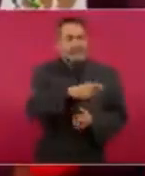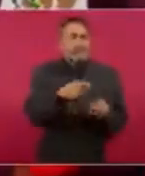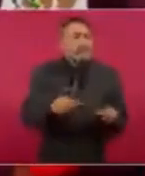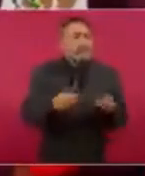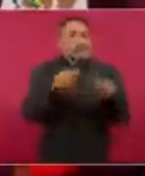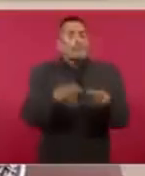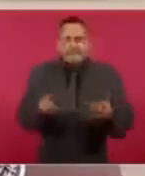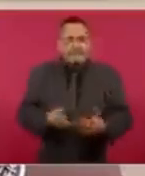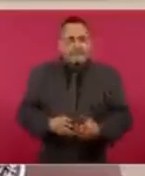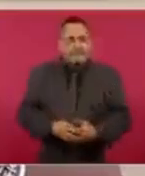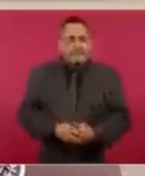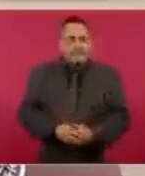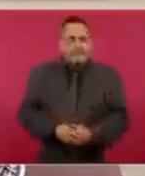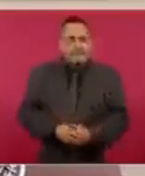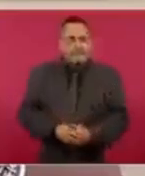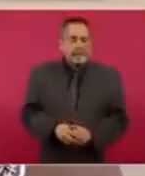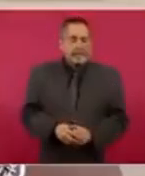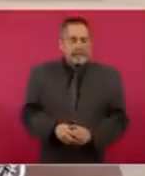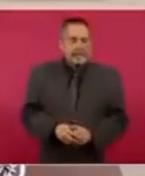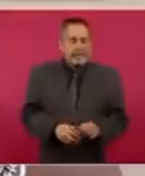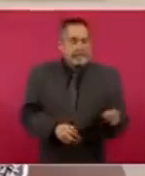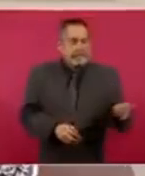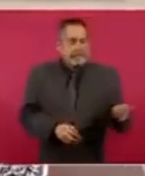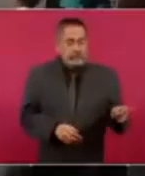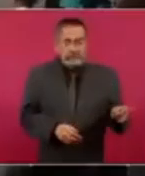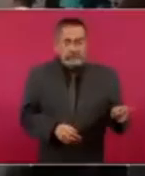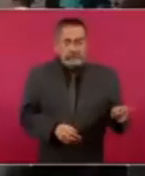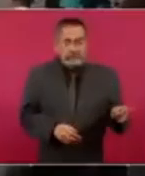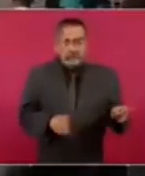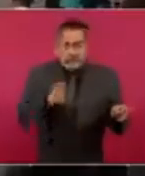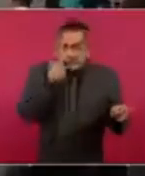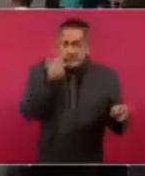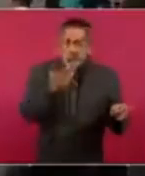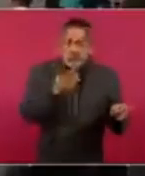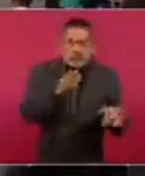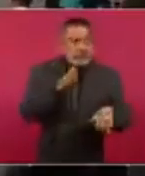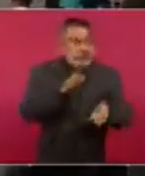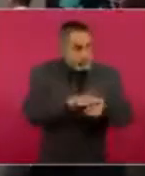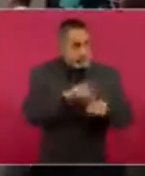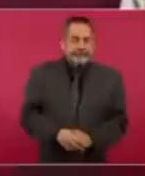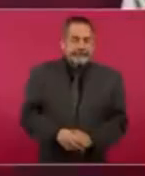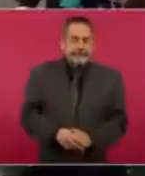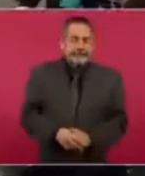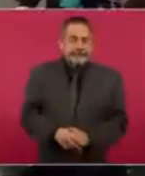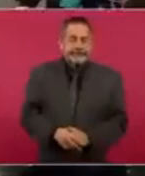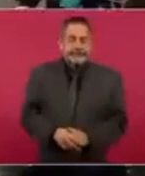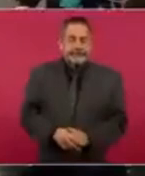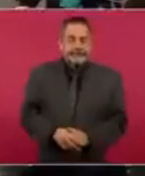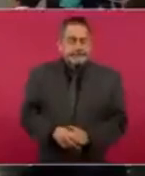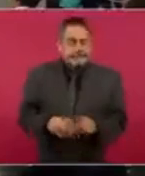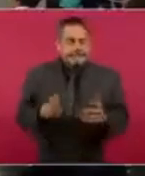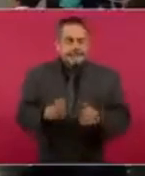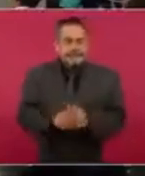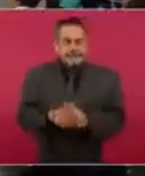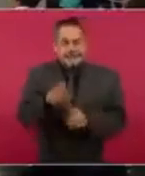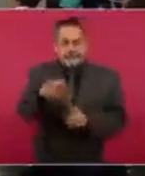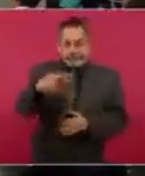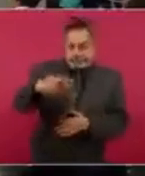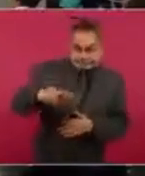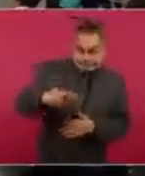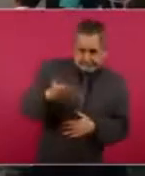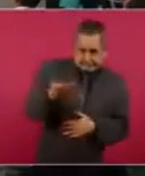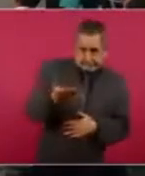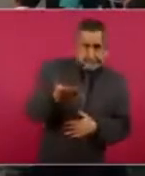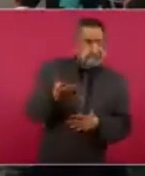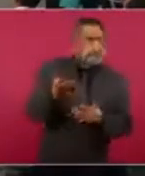hicieron esto. Y todavía quieren regresar. Entonces tú me preguntas, ¿no? ¿Y